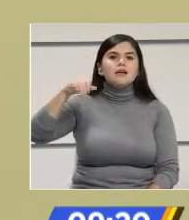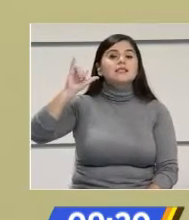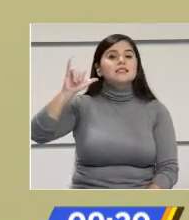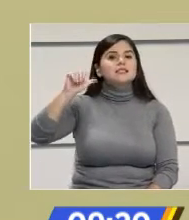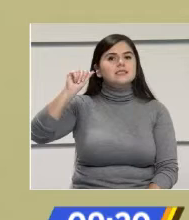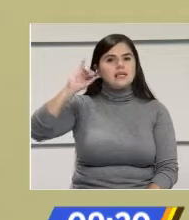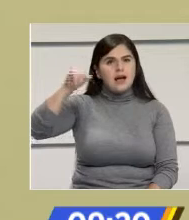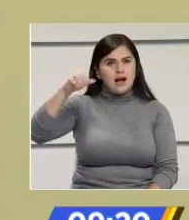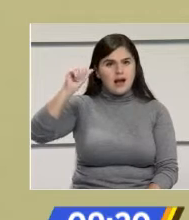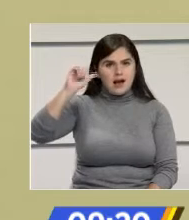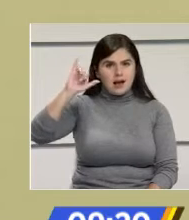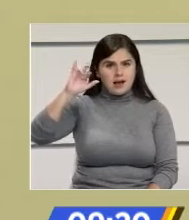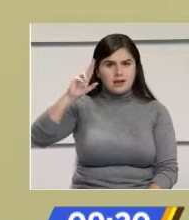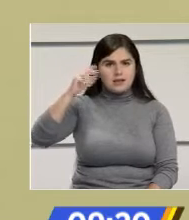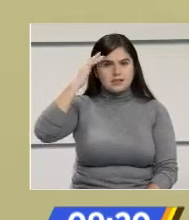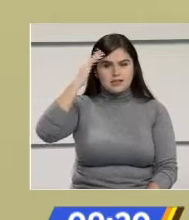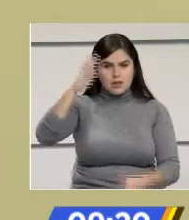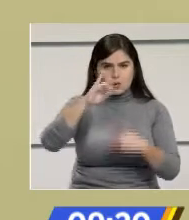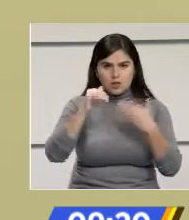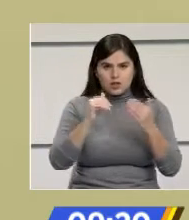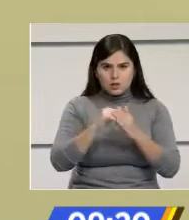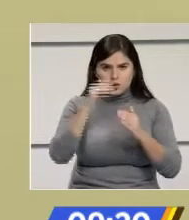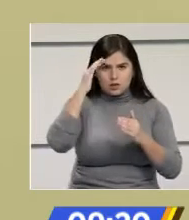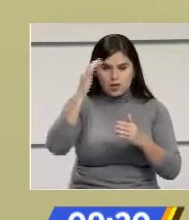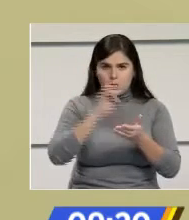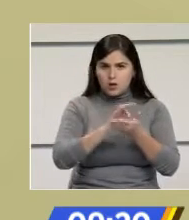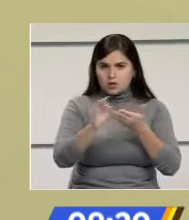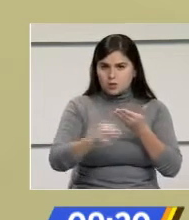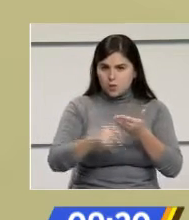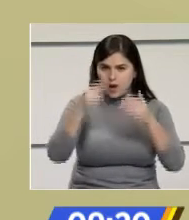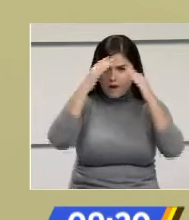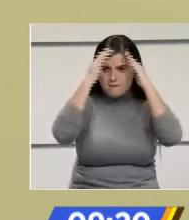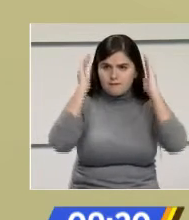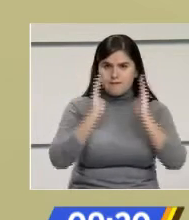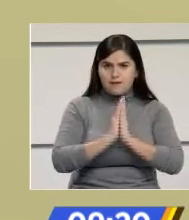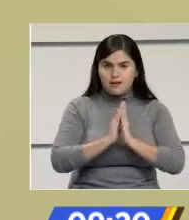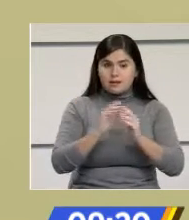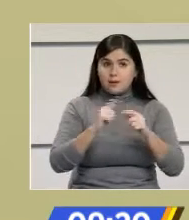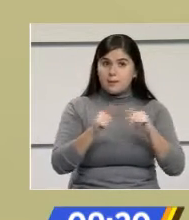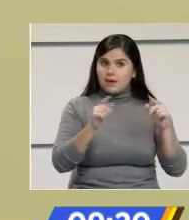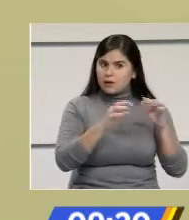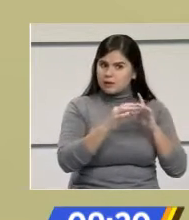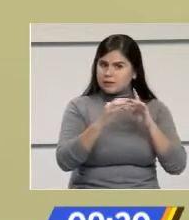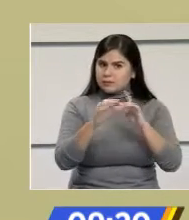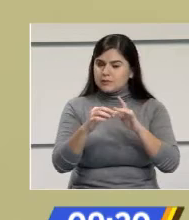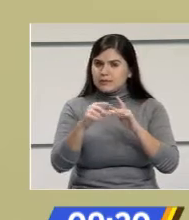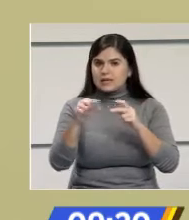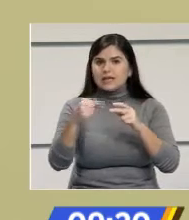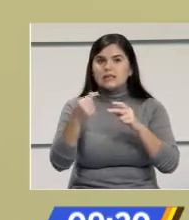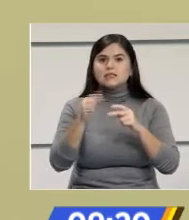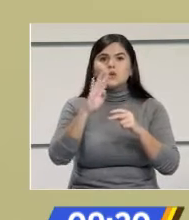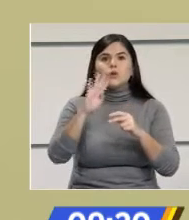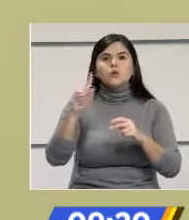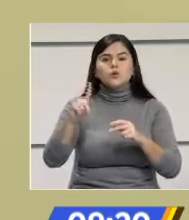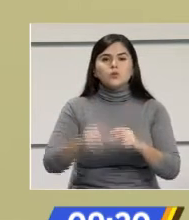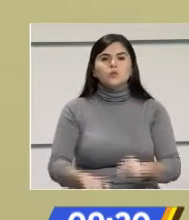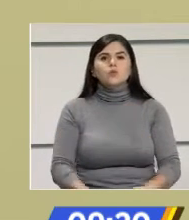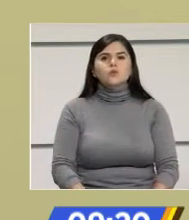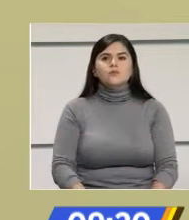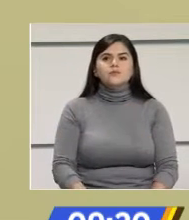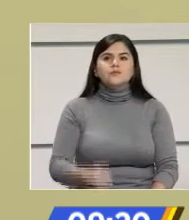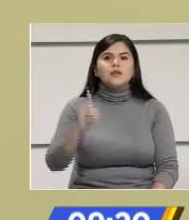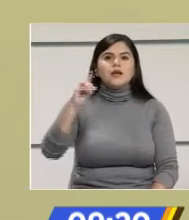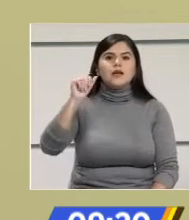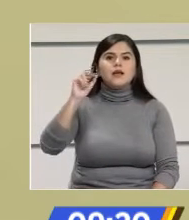días a todos. Un saludo a los estudiantes de la Escuela Ciudadela de Fátima, pero en especial a la 4-1 de Santiago Herrera Picado. Darlene Castillo